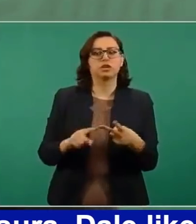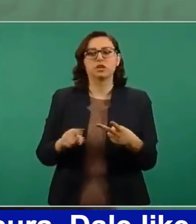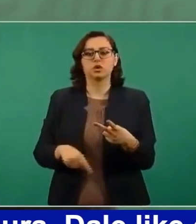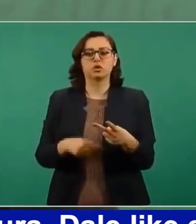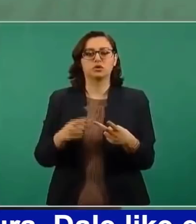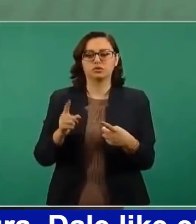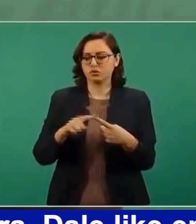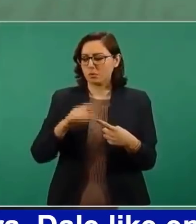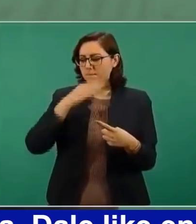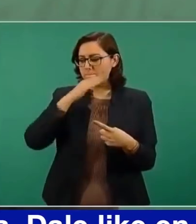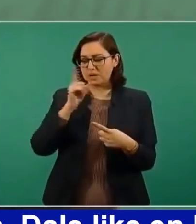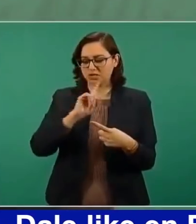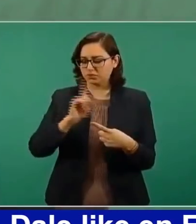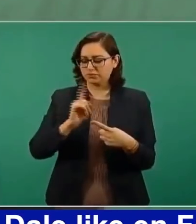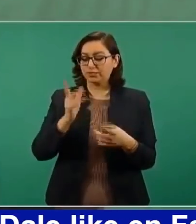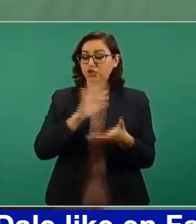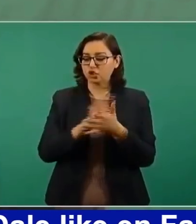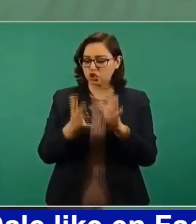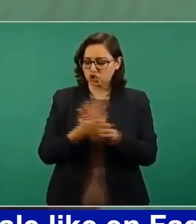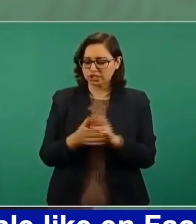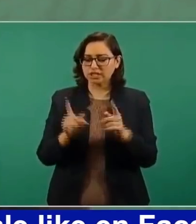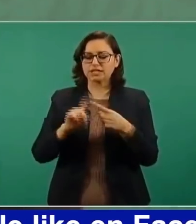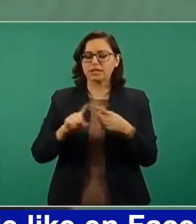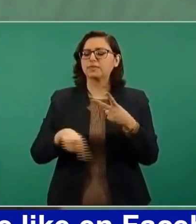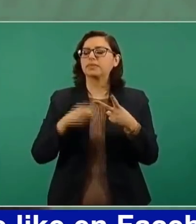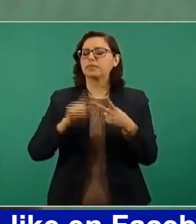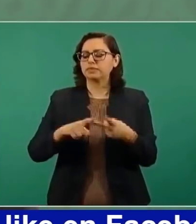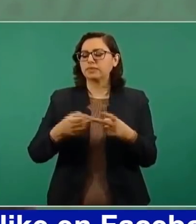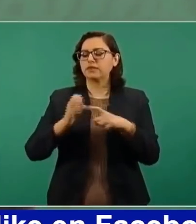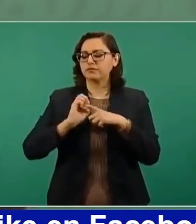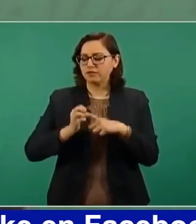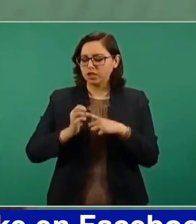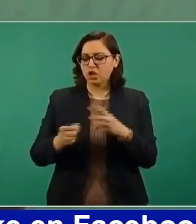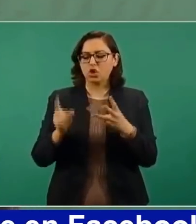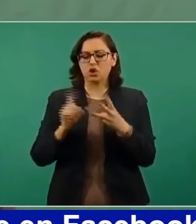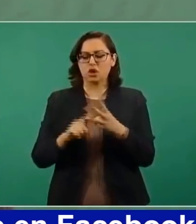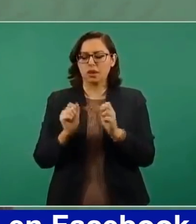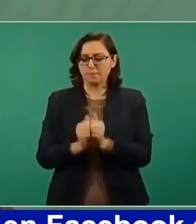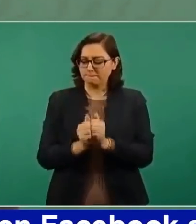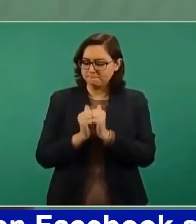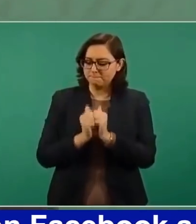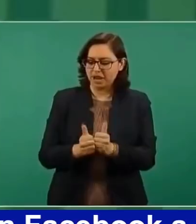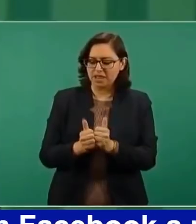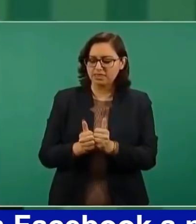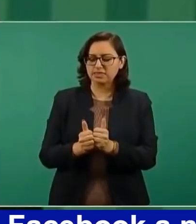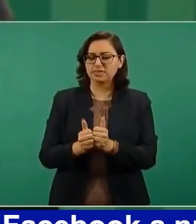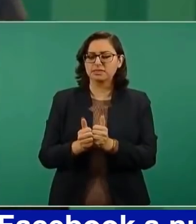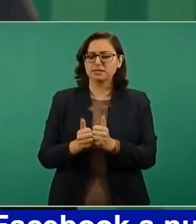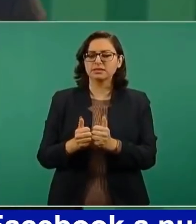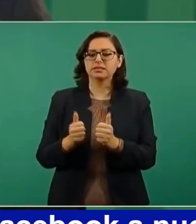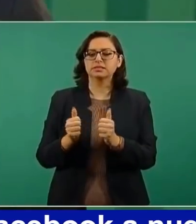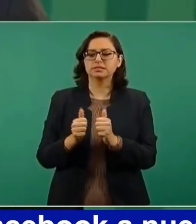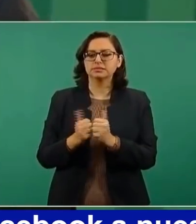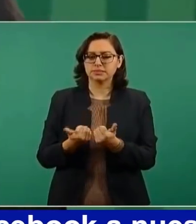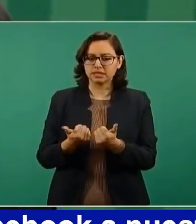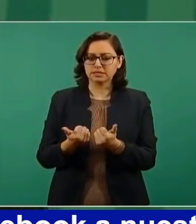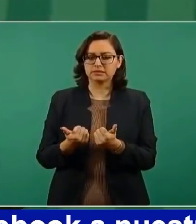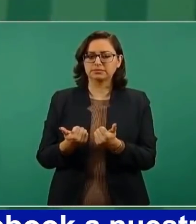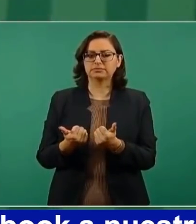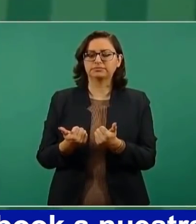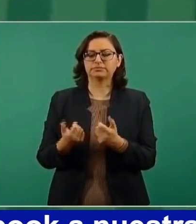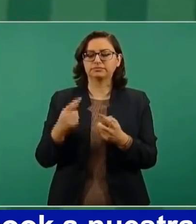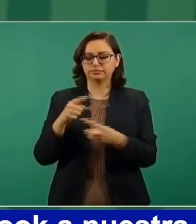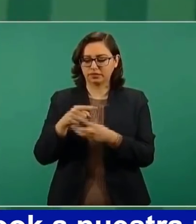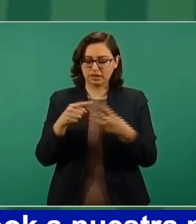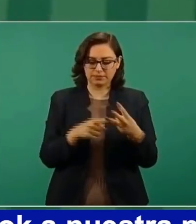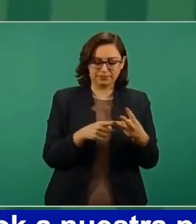no maíz, es tortilla, frijol, pan, los básicos, en comparación con